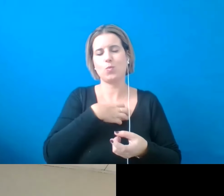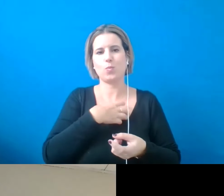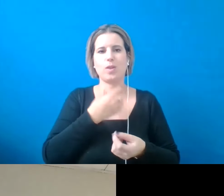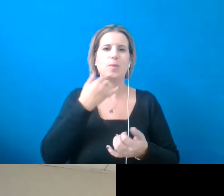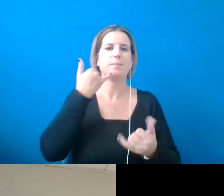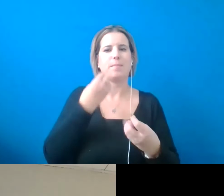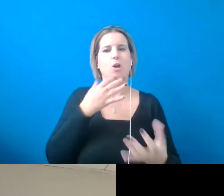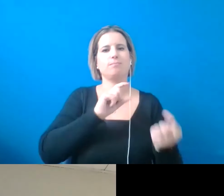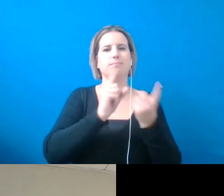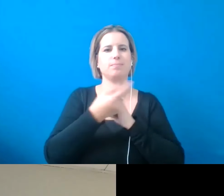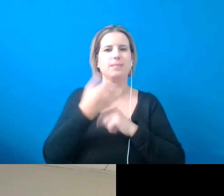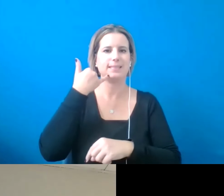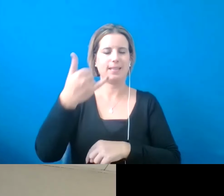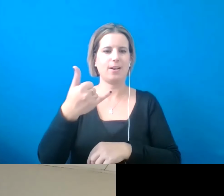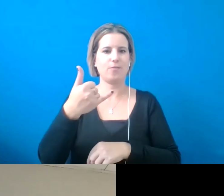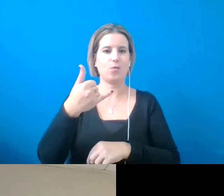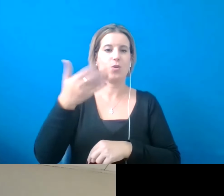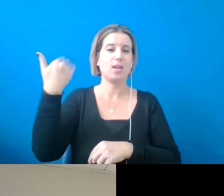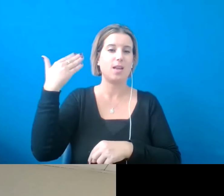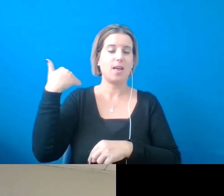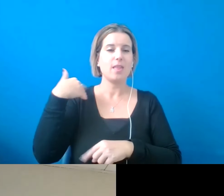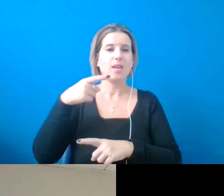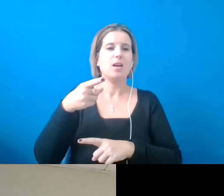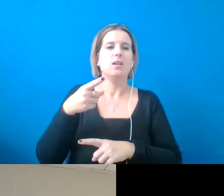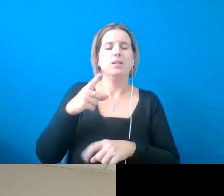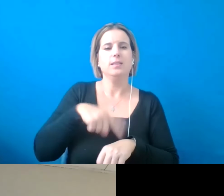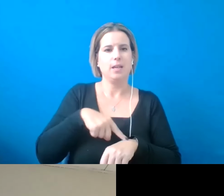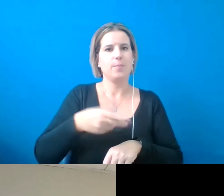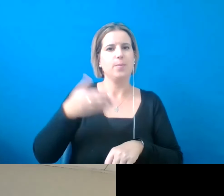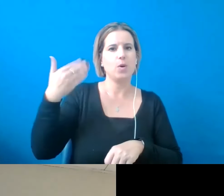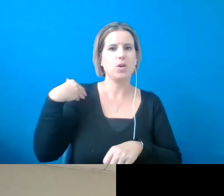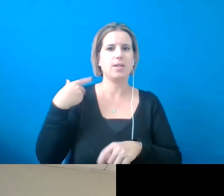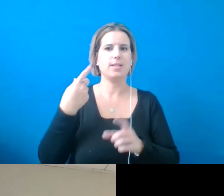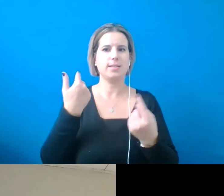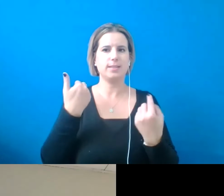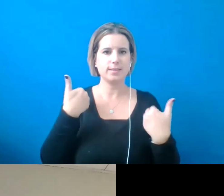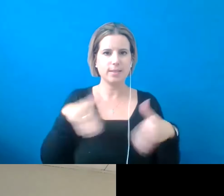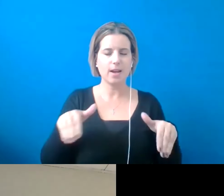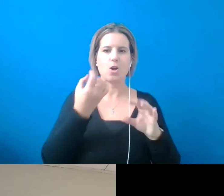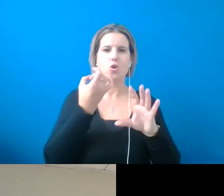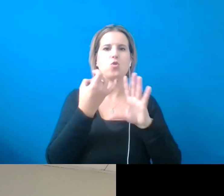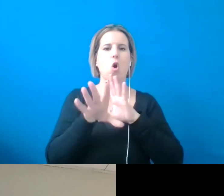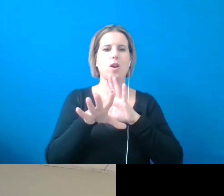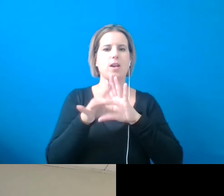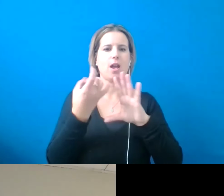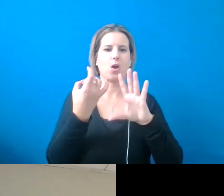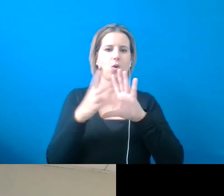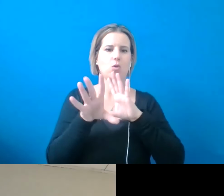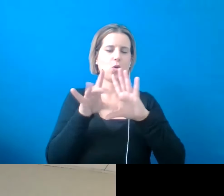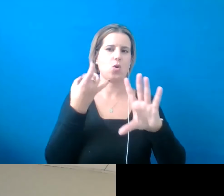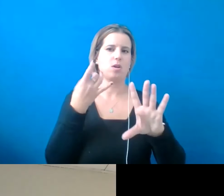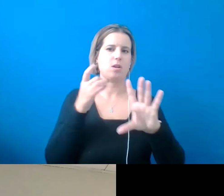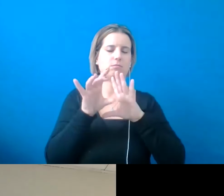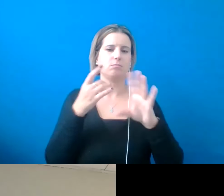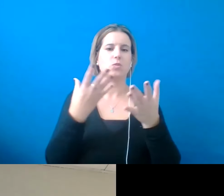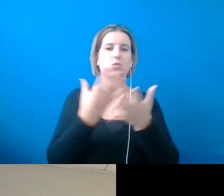telefónicas y desde hace ya bastante tiempo se ha establecido un correo electrónico para que todos los